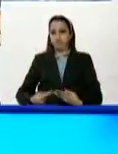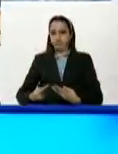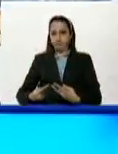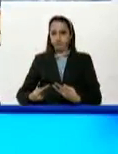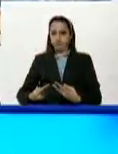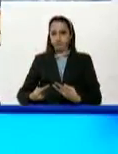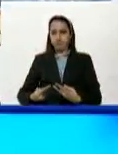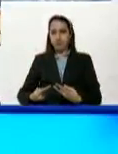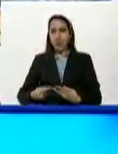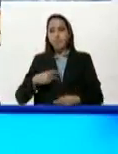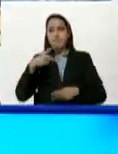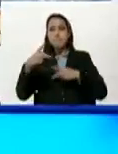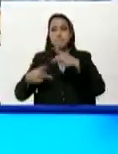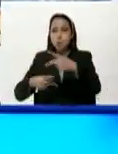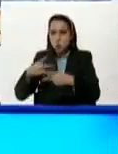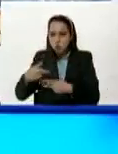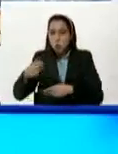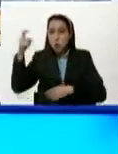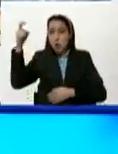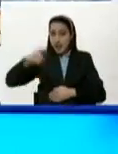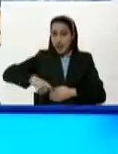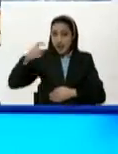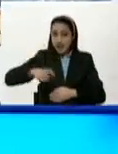que fue un proceso necesario